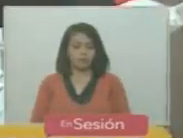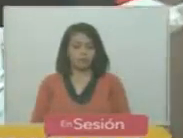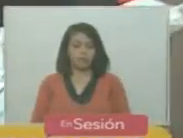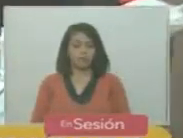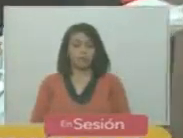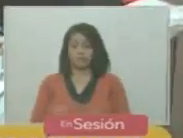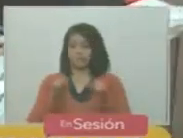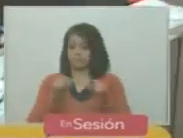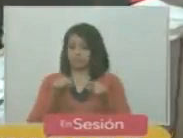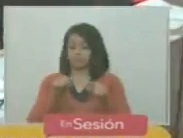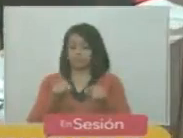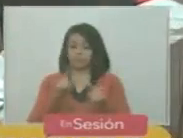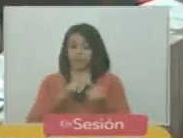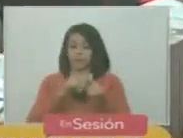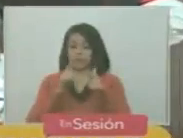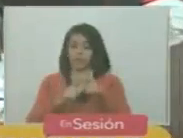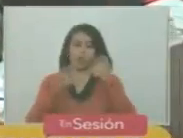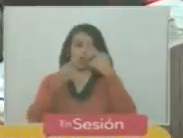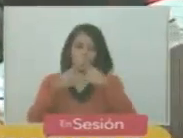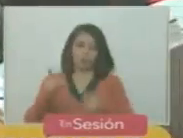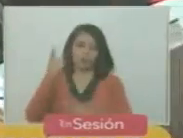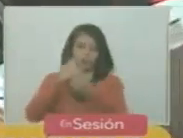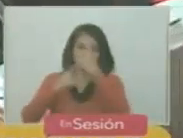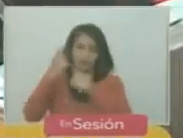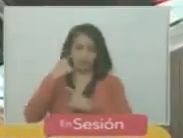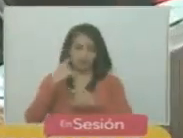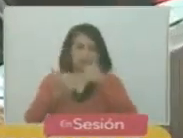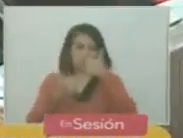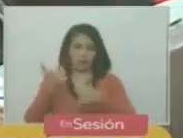Y allí, otra gran enseñanza.